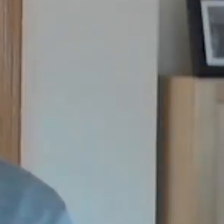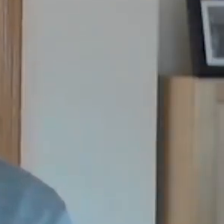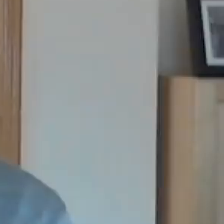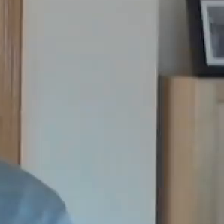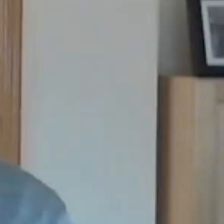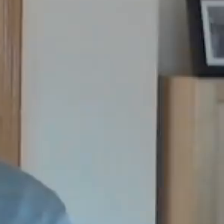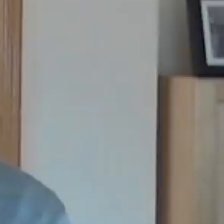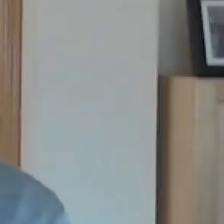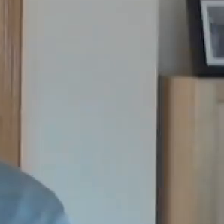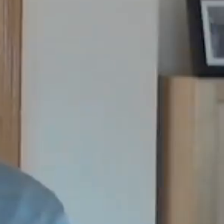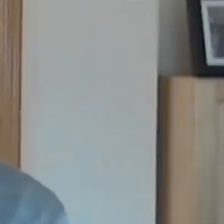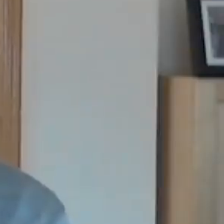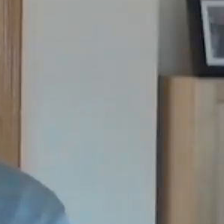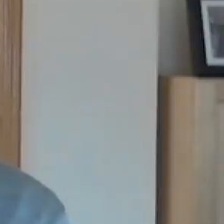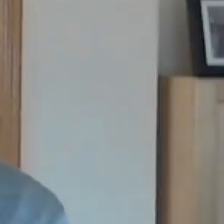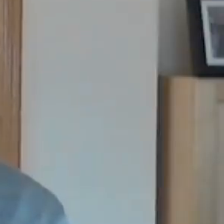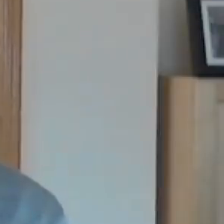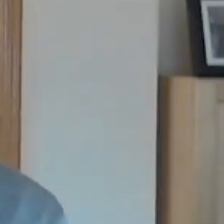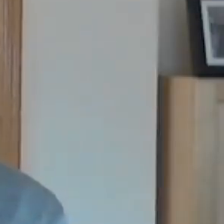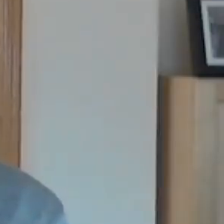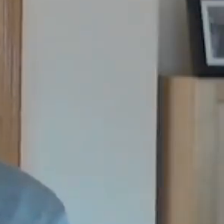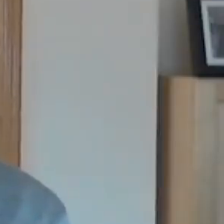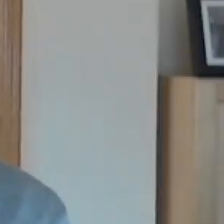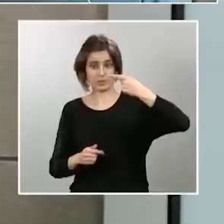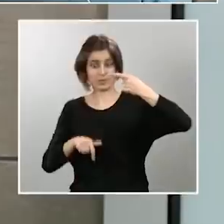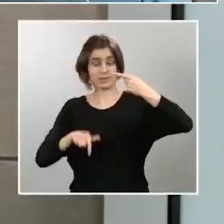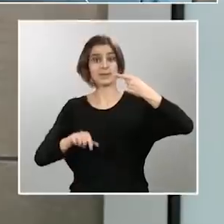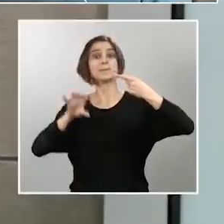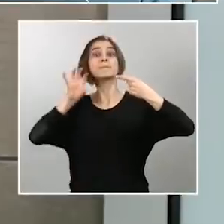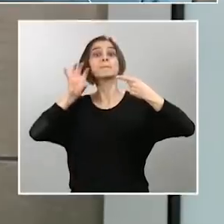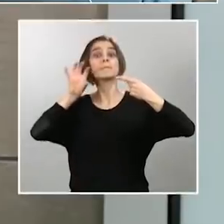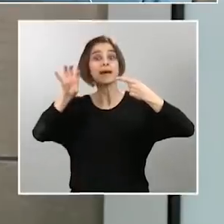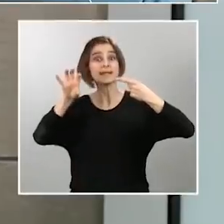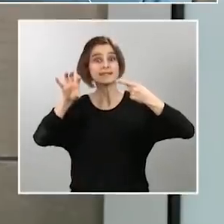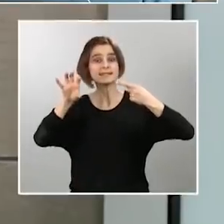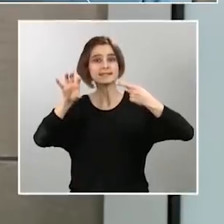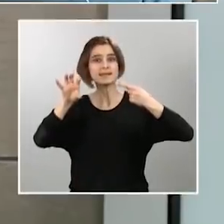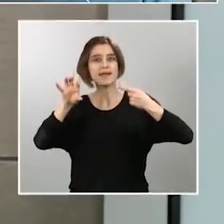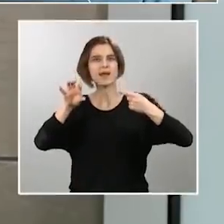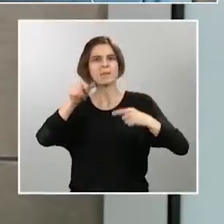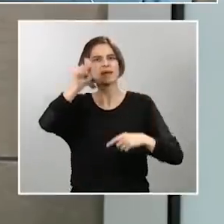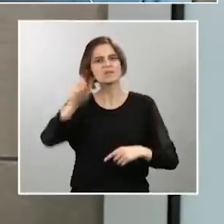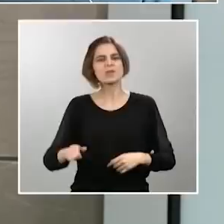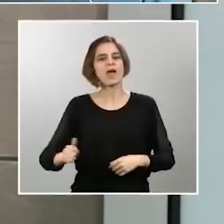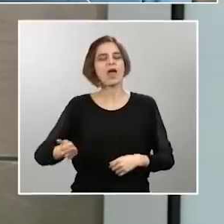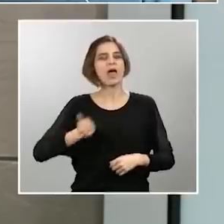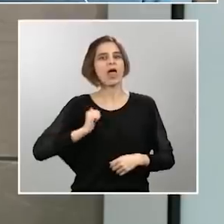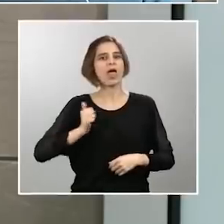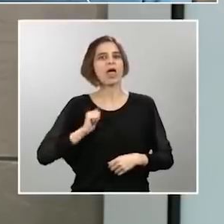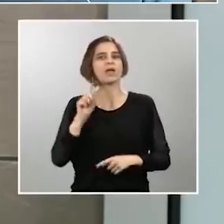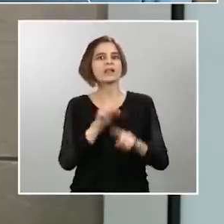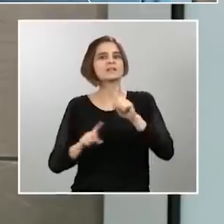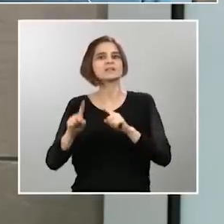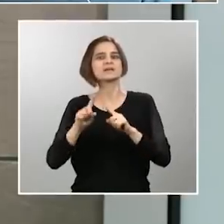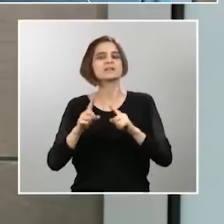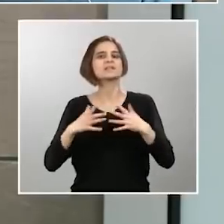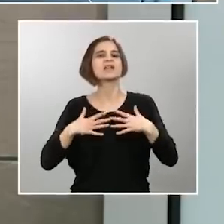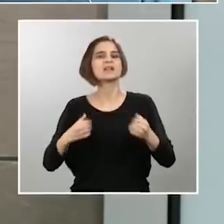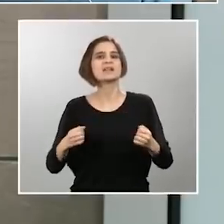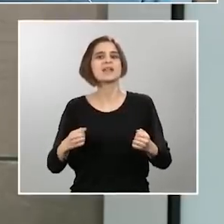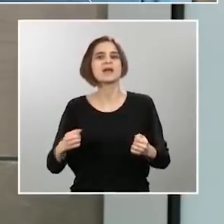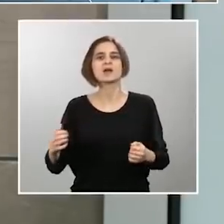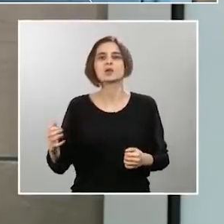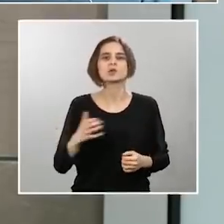que sí han decretado un confinamiento, pero lo han reducido de forma sustancial. ¿Por qué? Porque han puesto en marcha